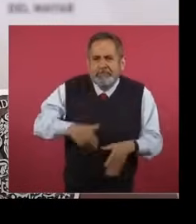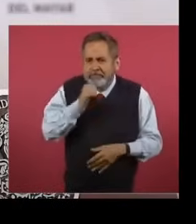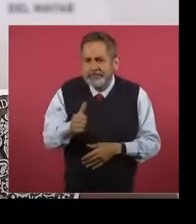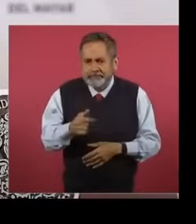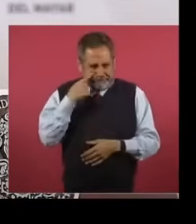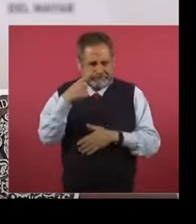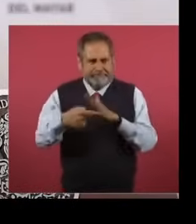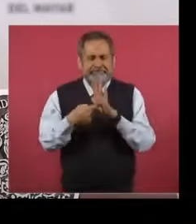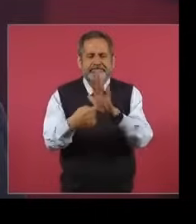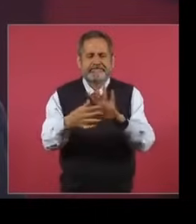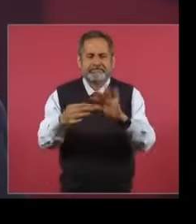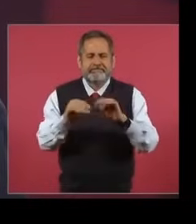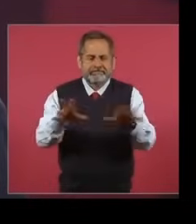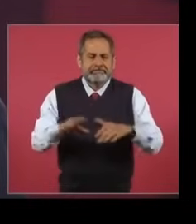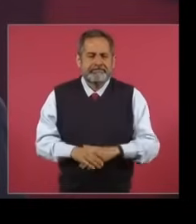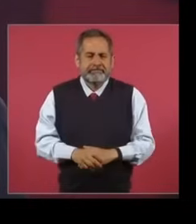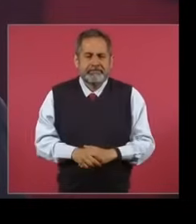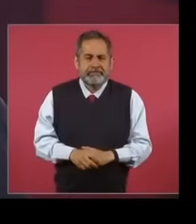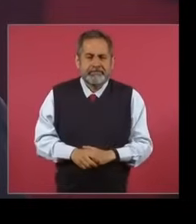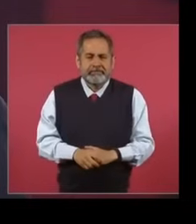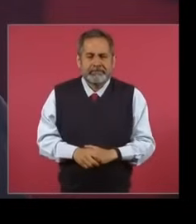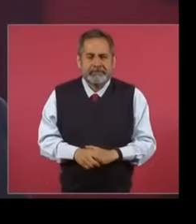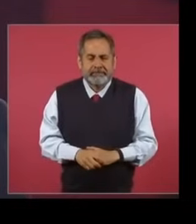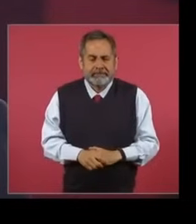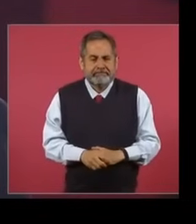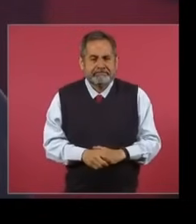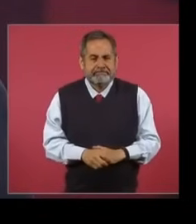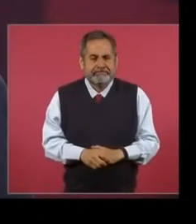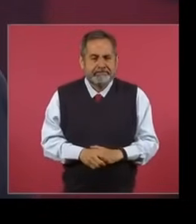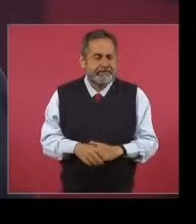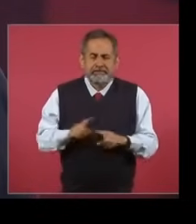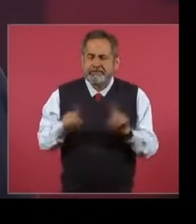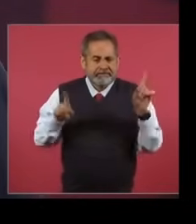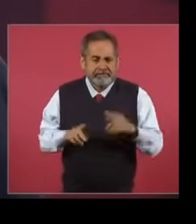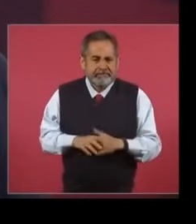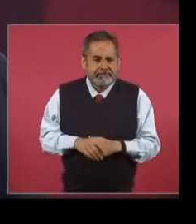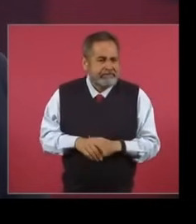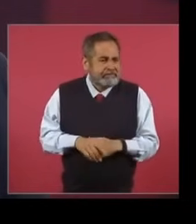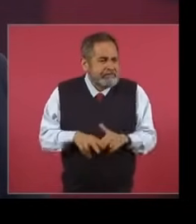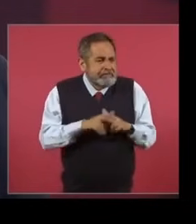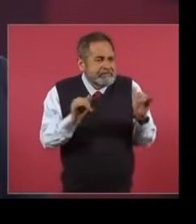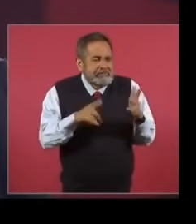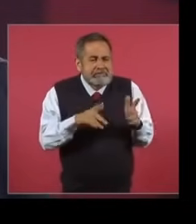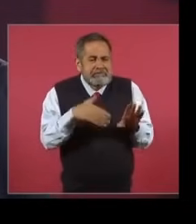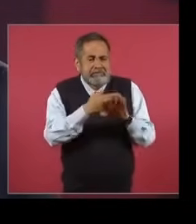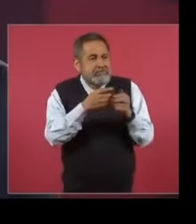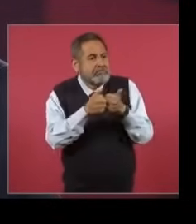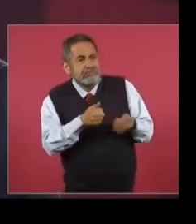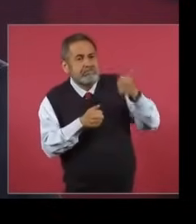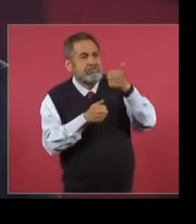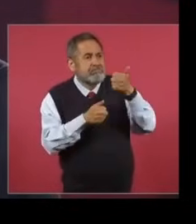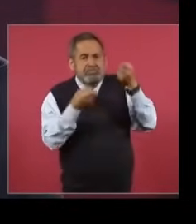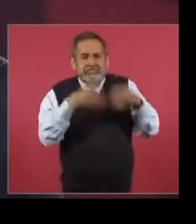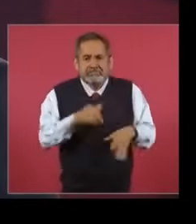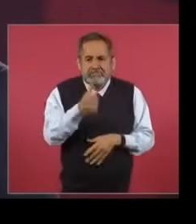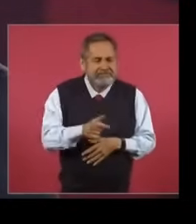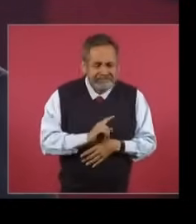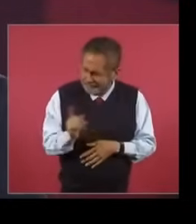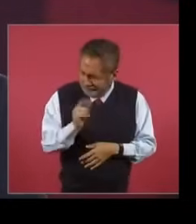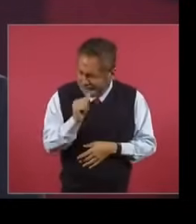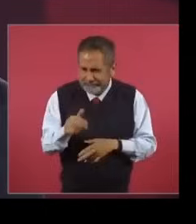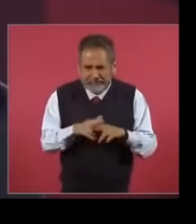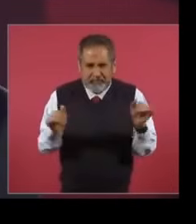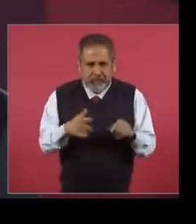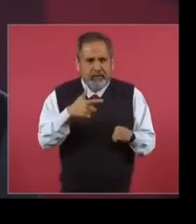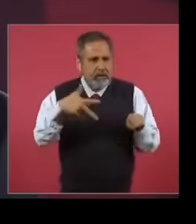trabajadores a los trabajadores del poder judicial se les va exponer una vez más que no les afecta a ellos pero se comportan como